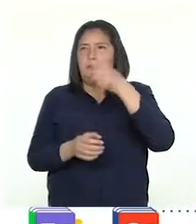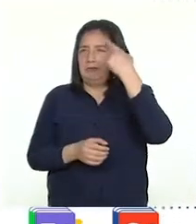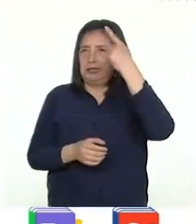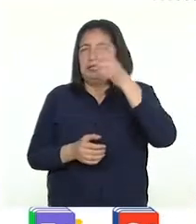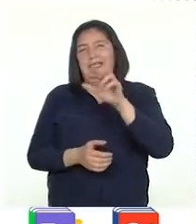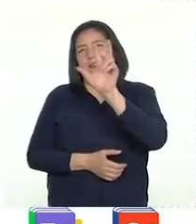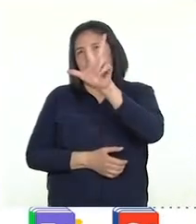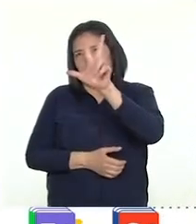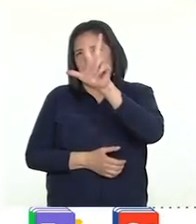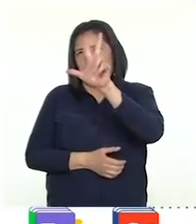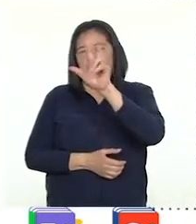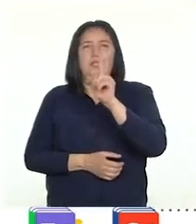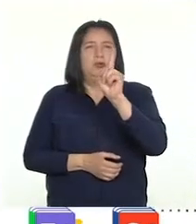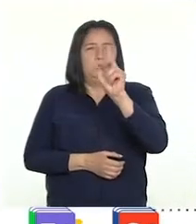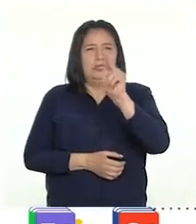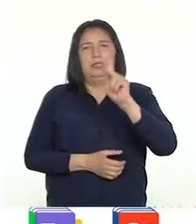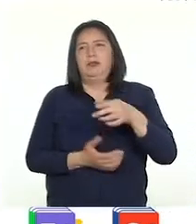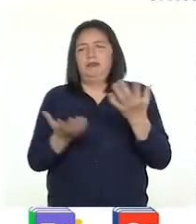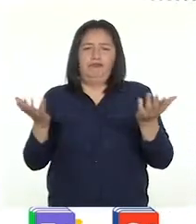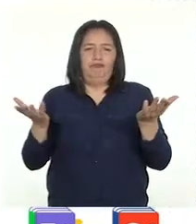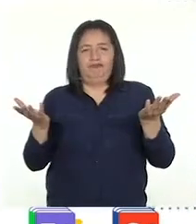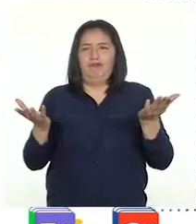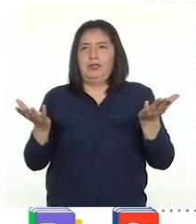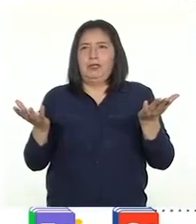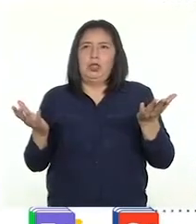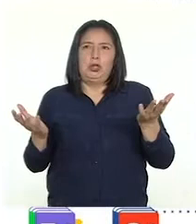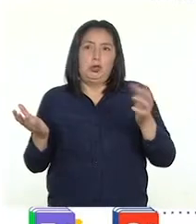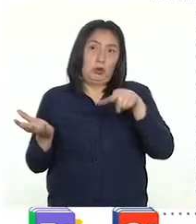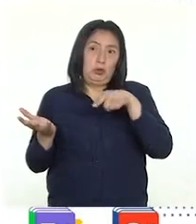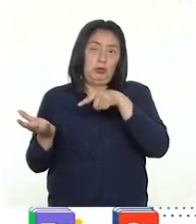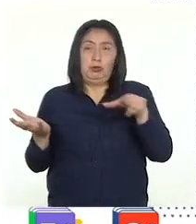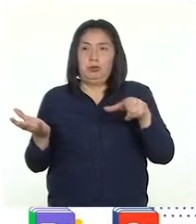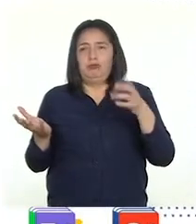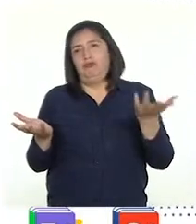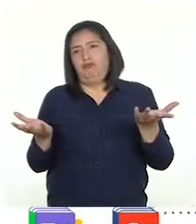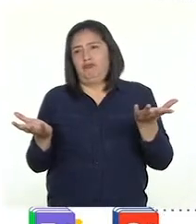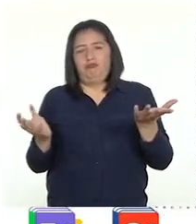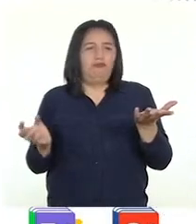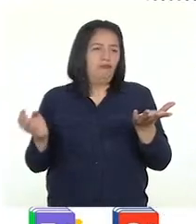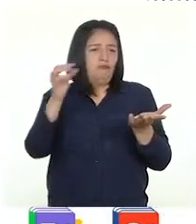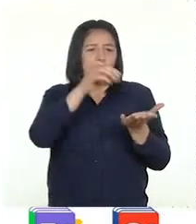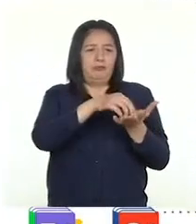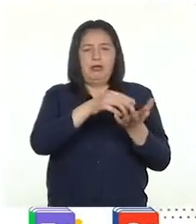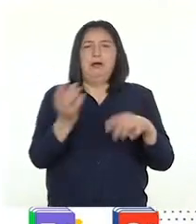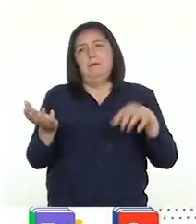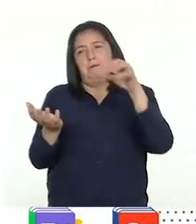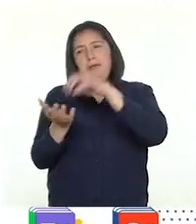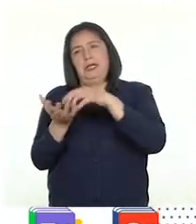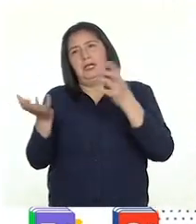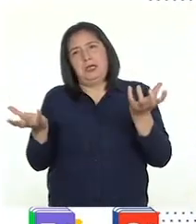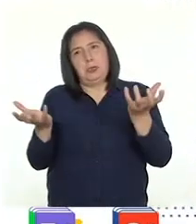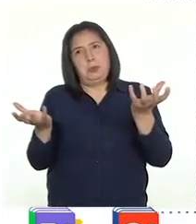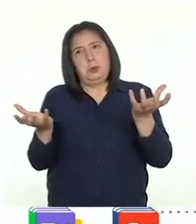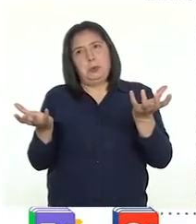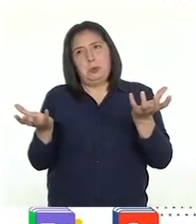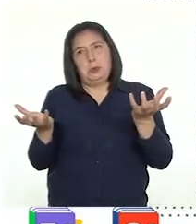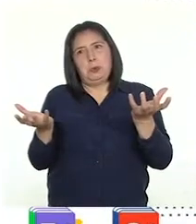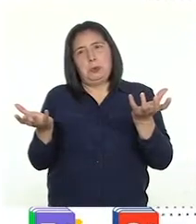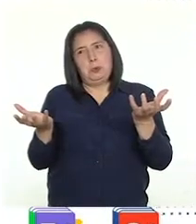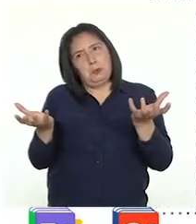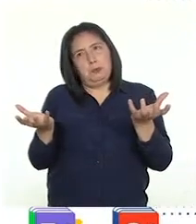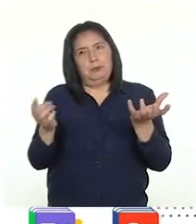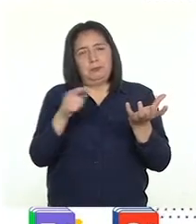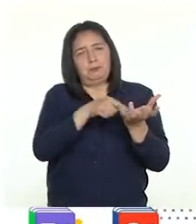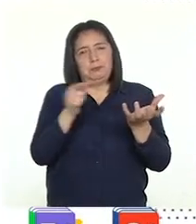3 pesas de 1 kilogramo. Entonces, repartí ese total entre las dos latas. Una pesa para una lata y la otra